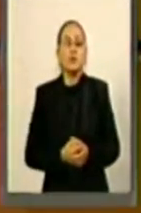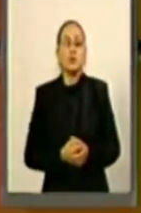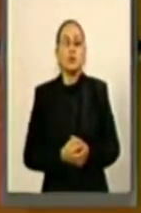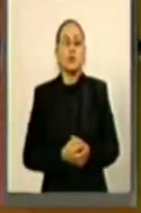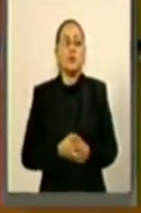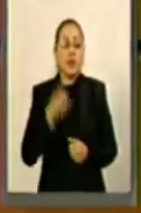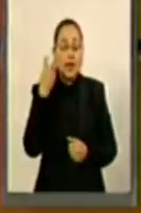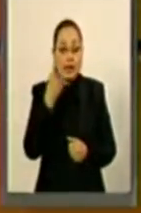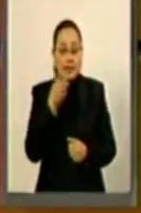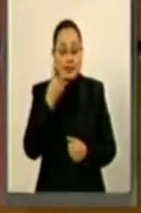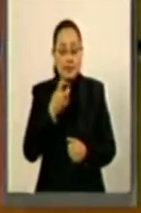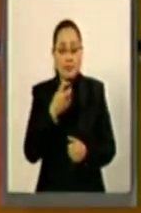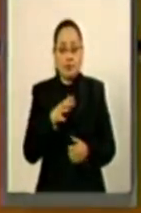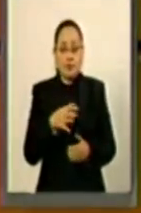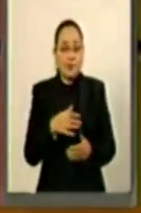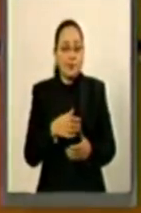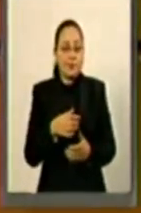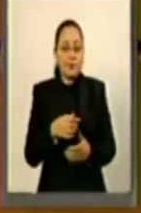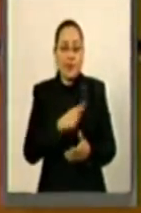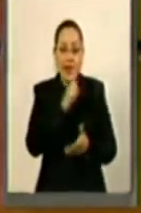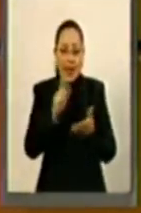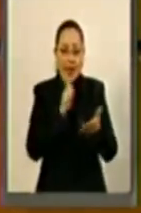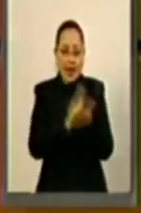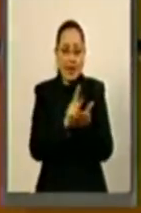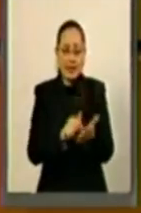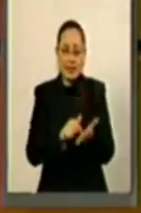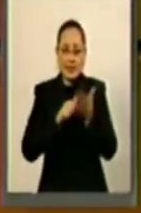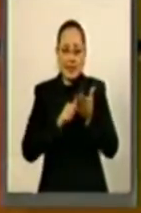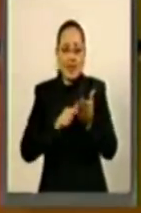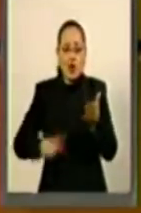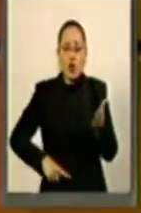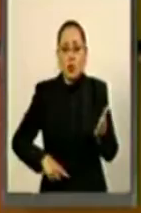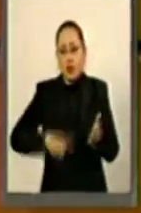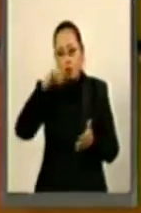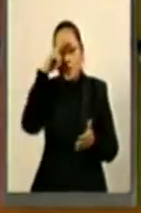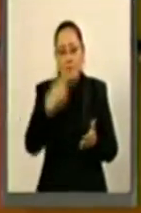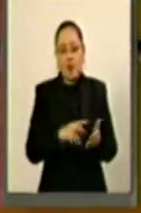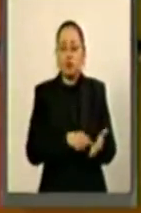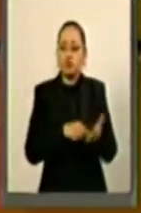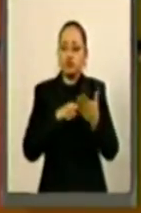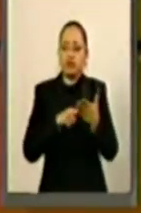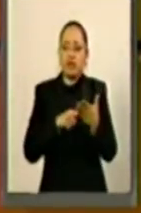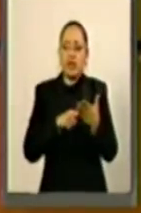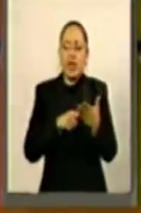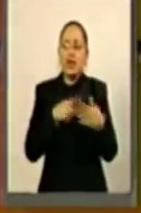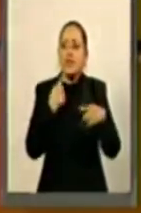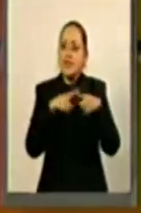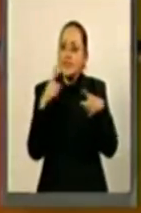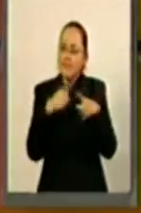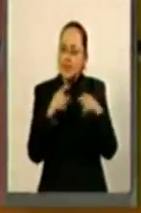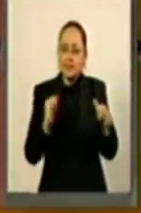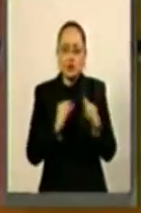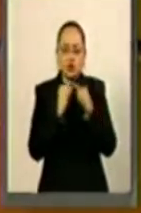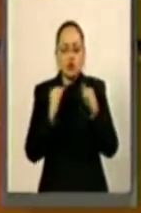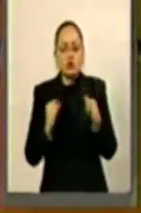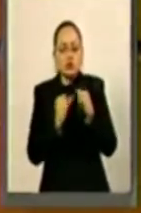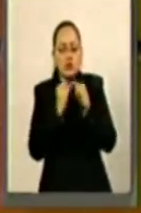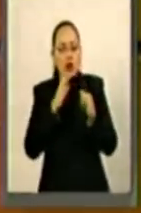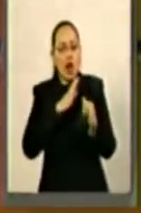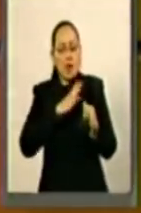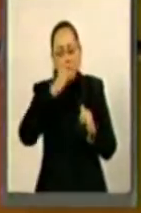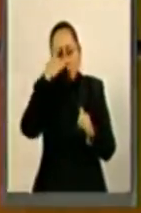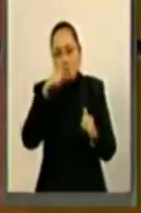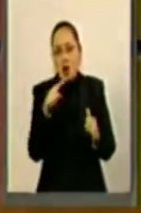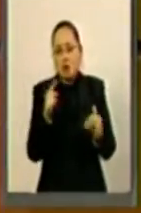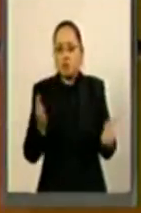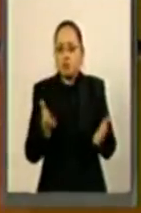la legislación establece que el gobierno mexicano cuenta con ciertas instancias para proveer